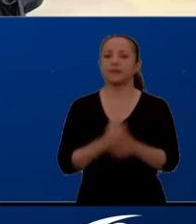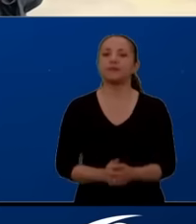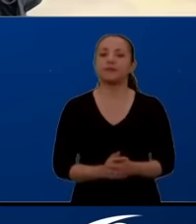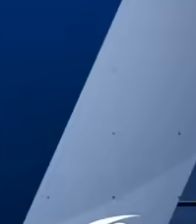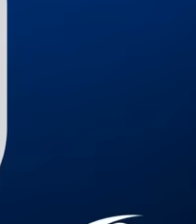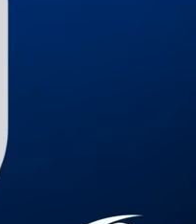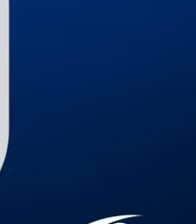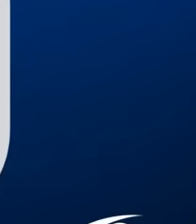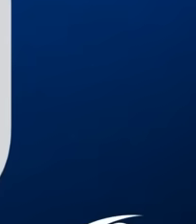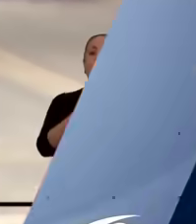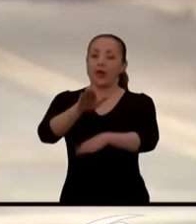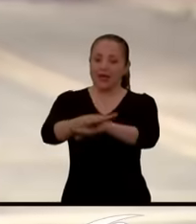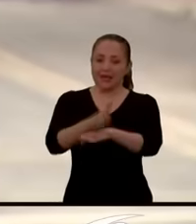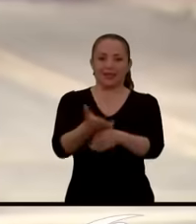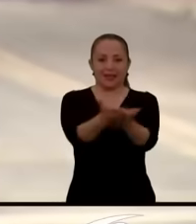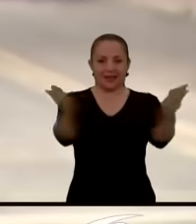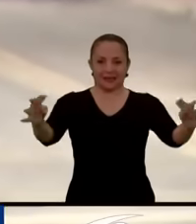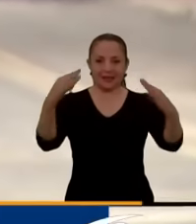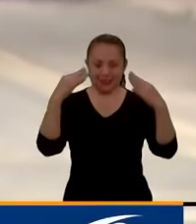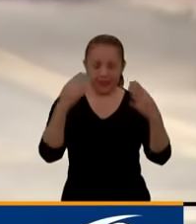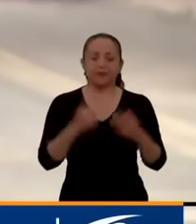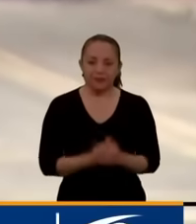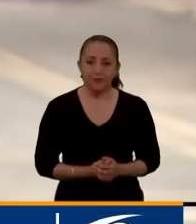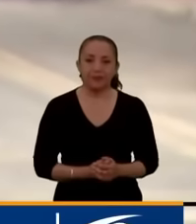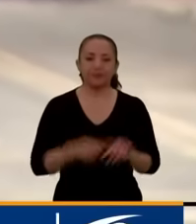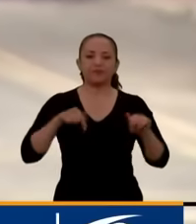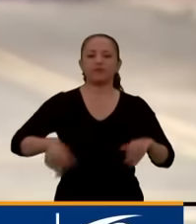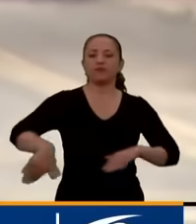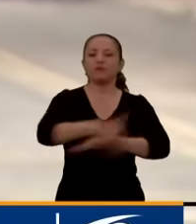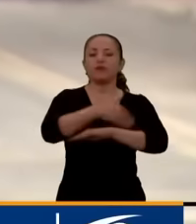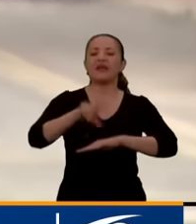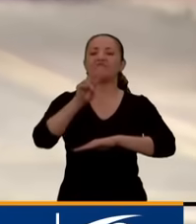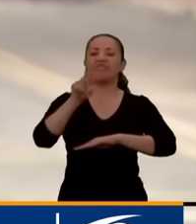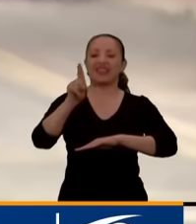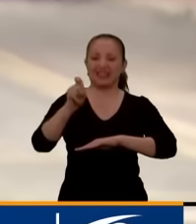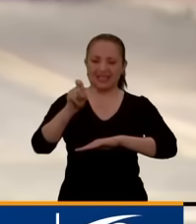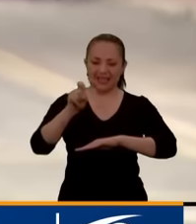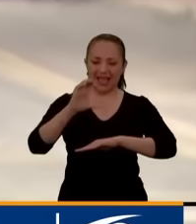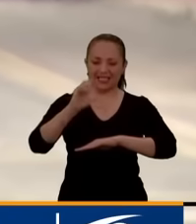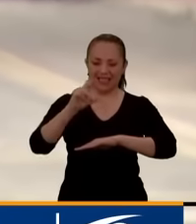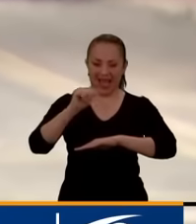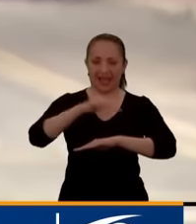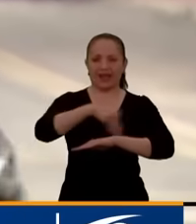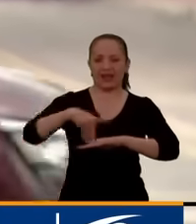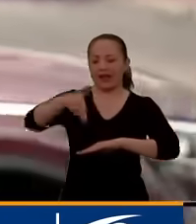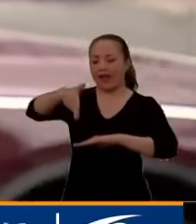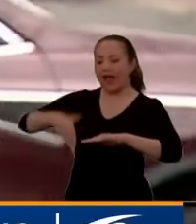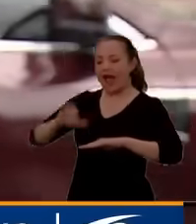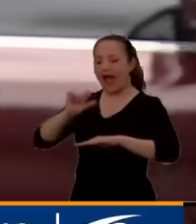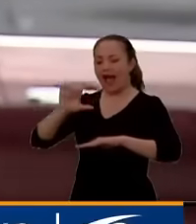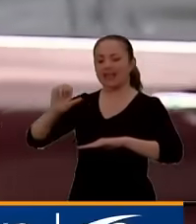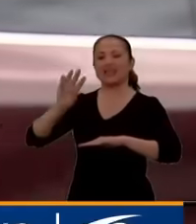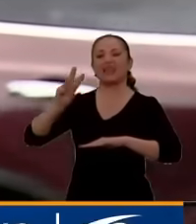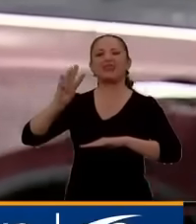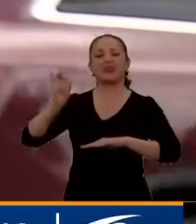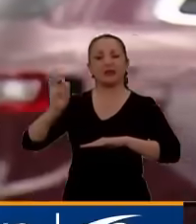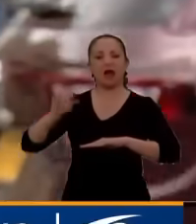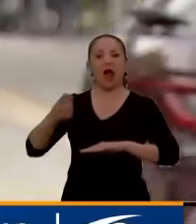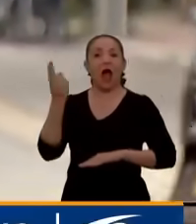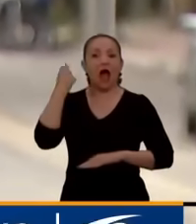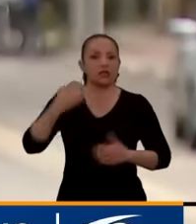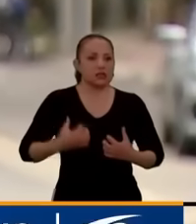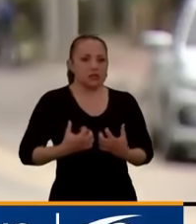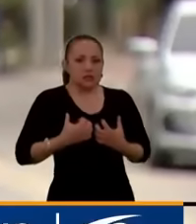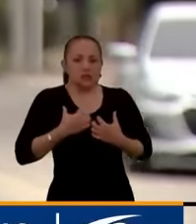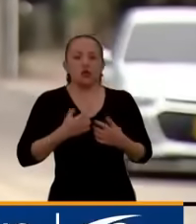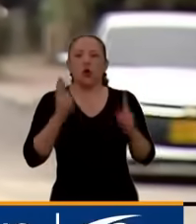Alejandra, buenas tardes, televidentes, buenas tardes. Miren, los saludos desde la carrera 26 con calle 39. Aquí en horas de la tarde ayer se vivieron horas de angustia, de zozobra por